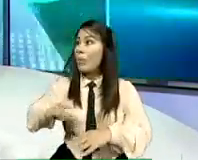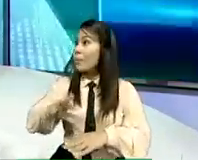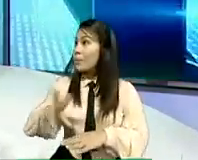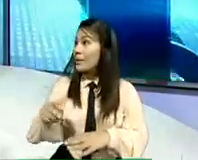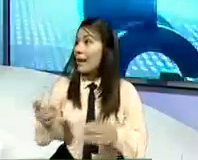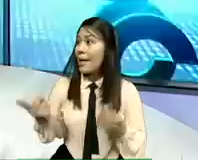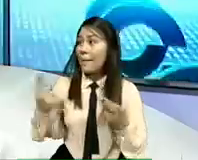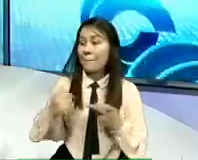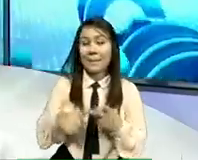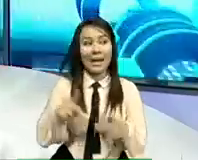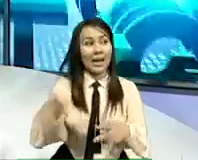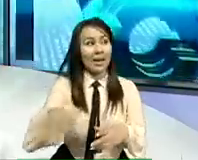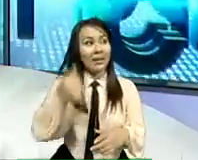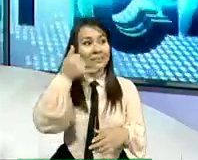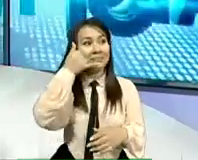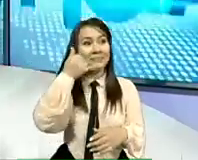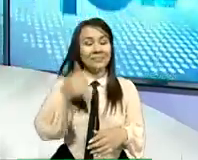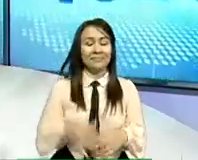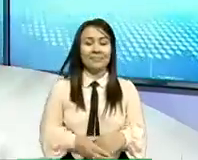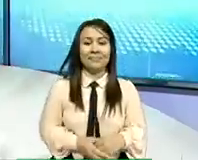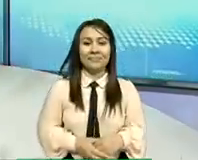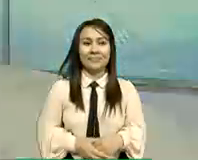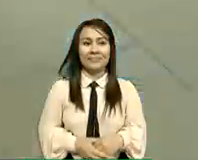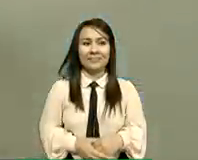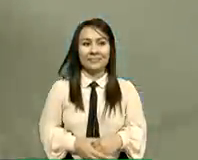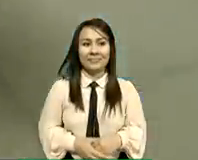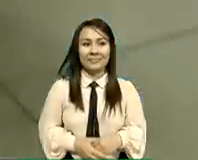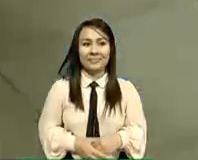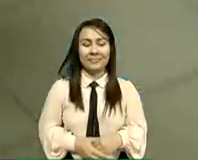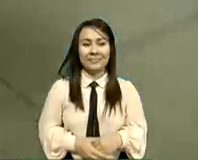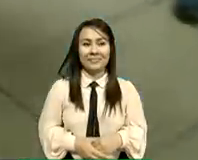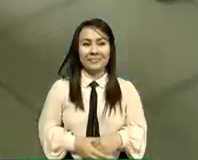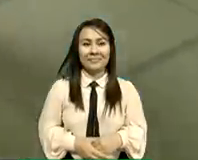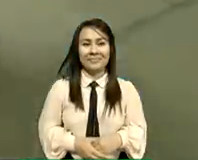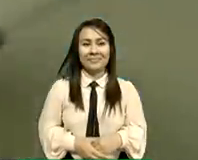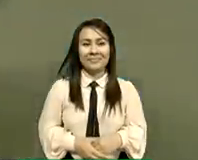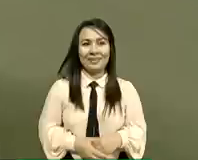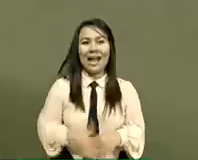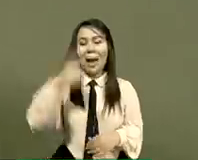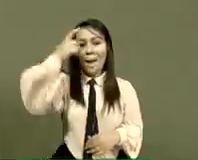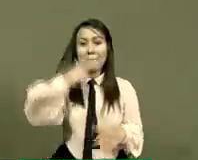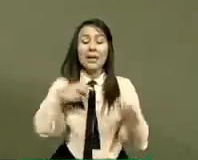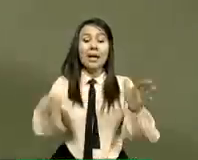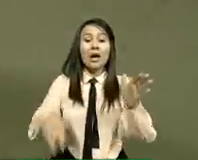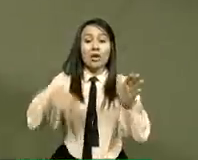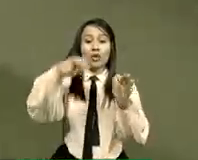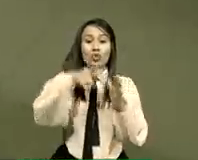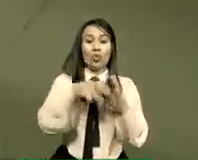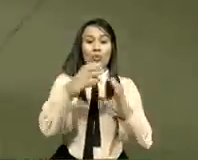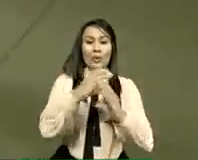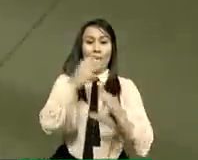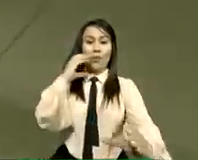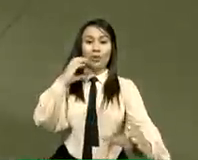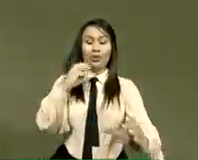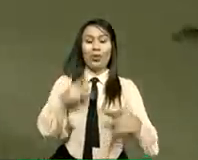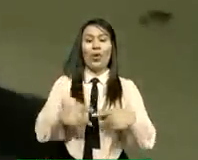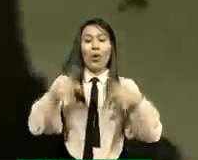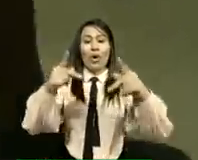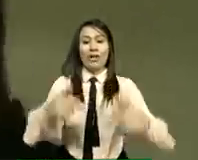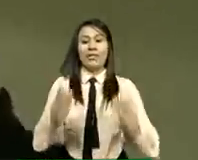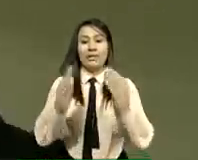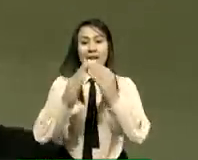además, recuperar el teléfono. Se subió un bus de transporte público en la isla Trinitaria y no esperó ni